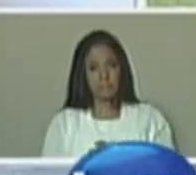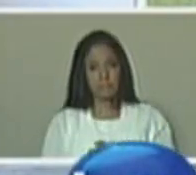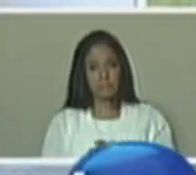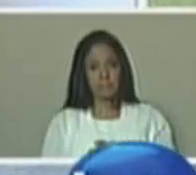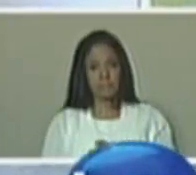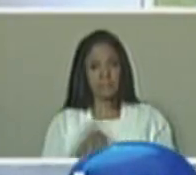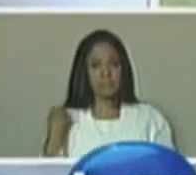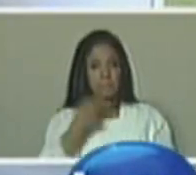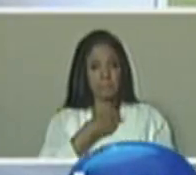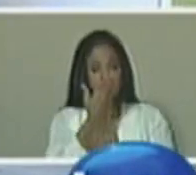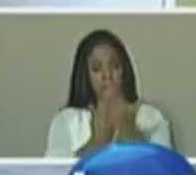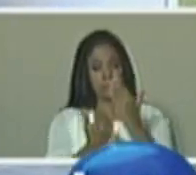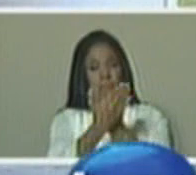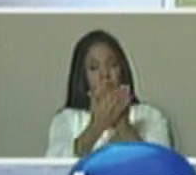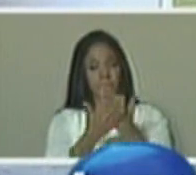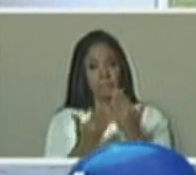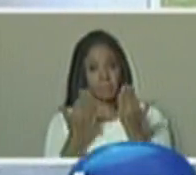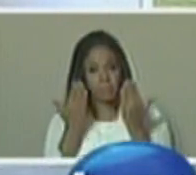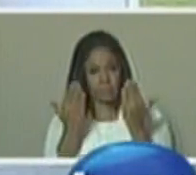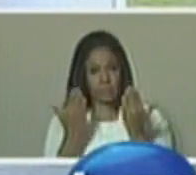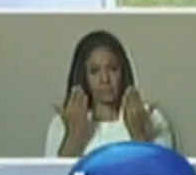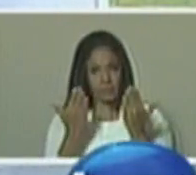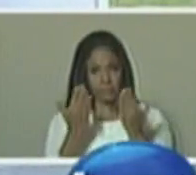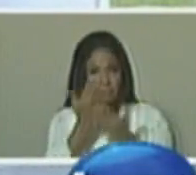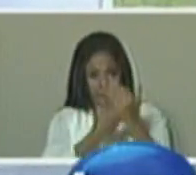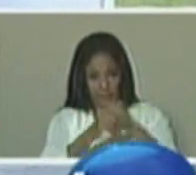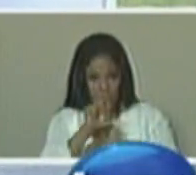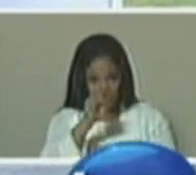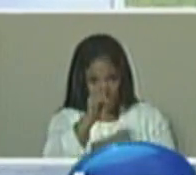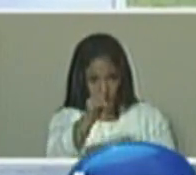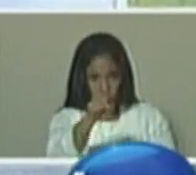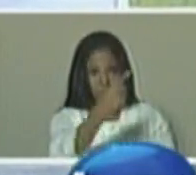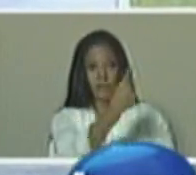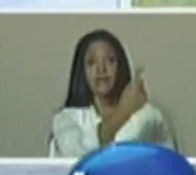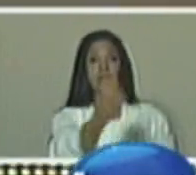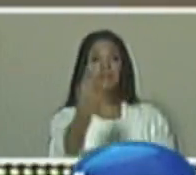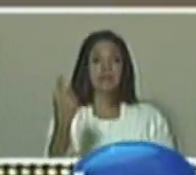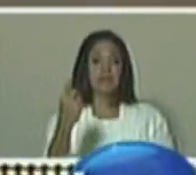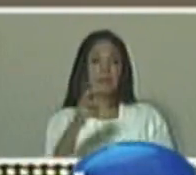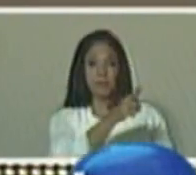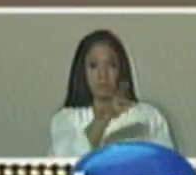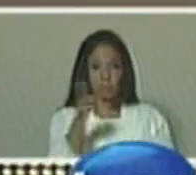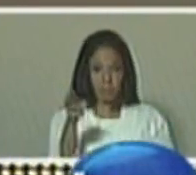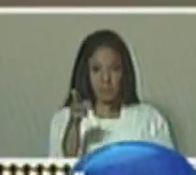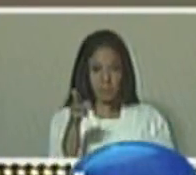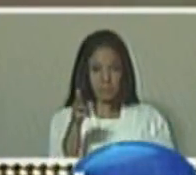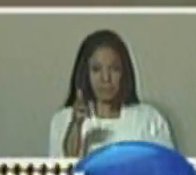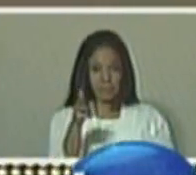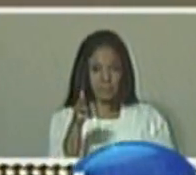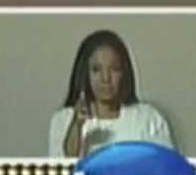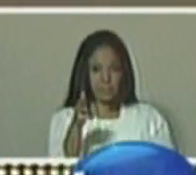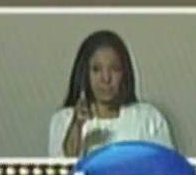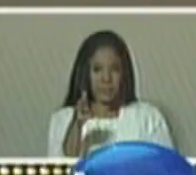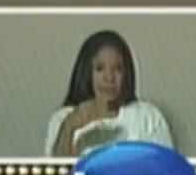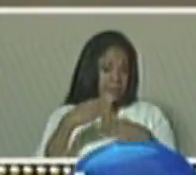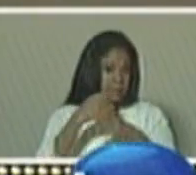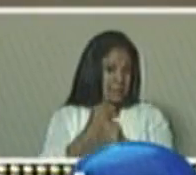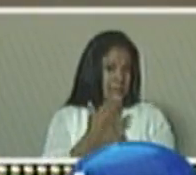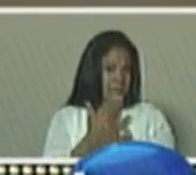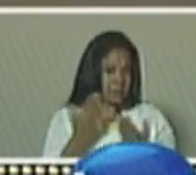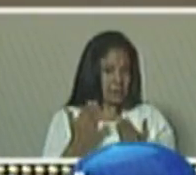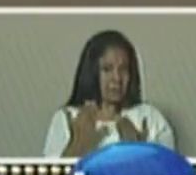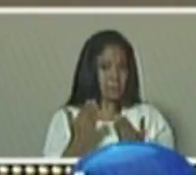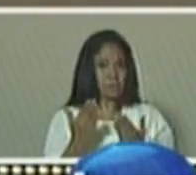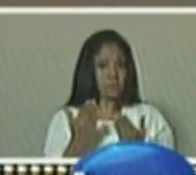está en nuestras manos, la mano tuya y de cada uno de ustedes, que pongamos en